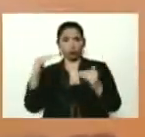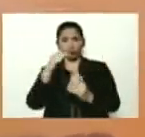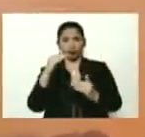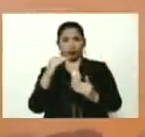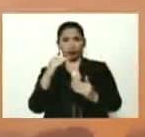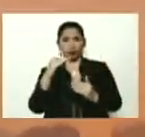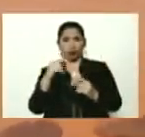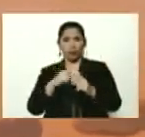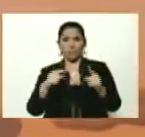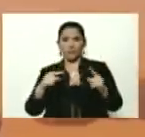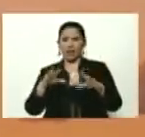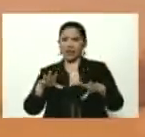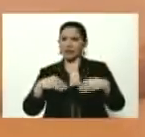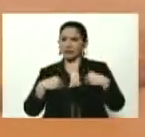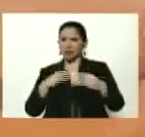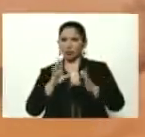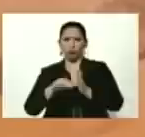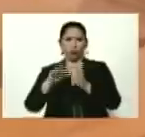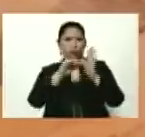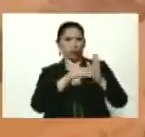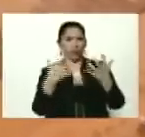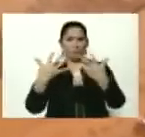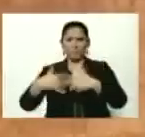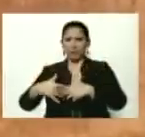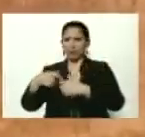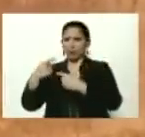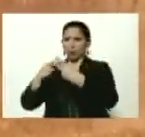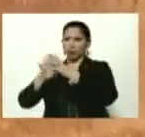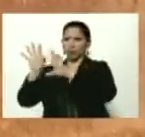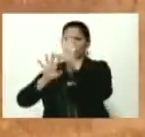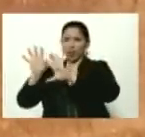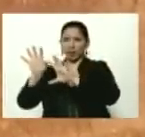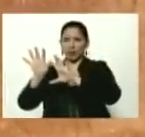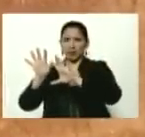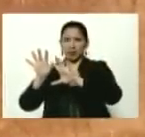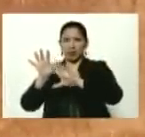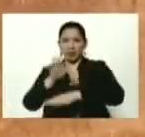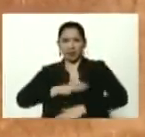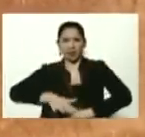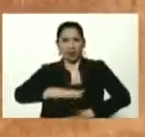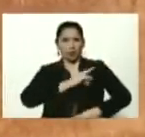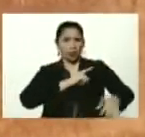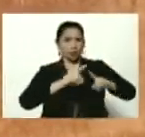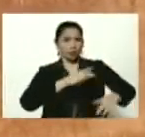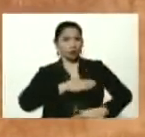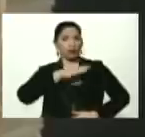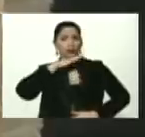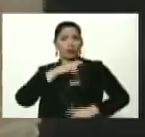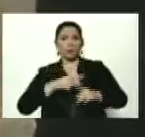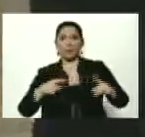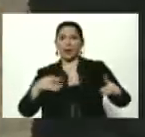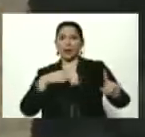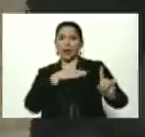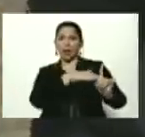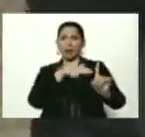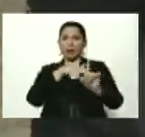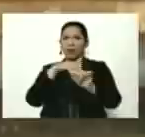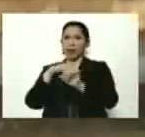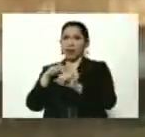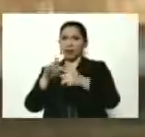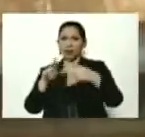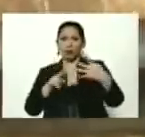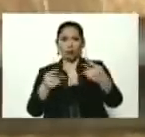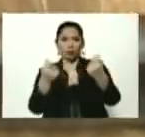leguleya para asegurarle a la empresa extranjera un campo de acción suficiente para atacar los activos